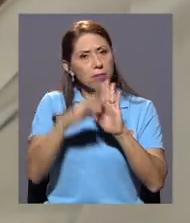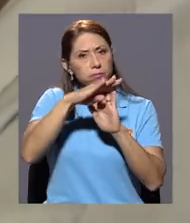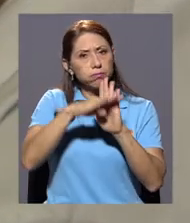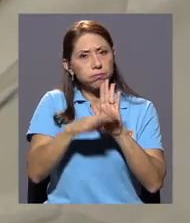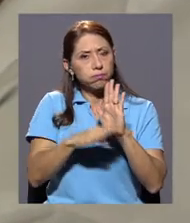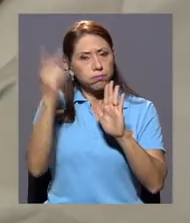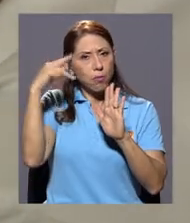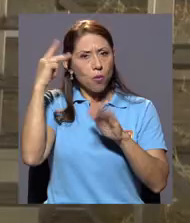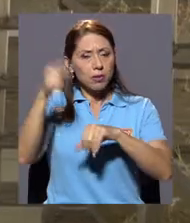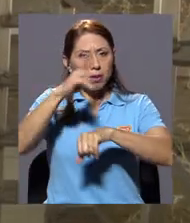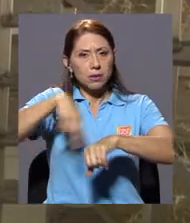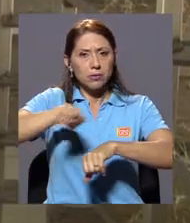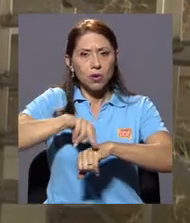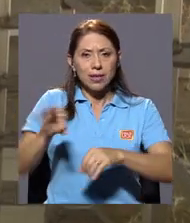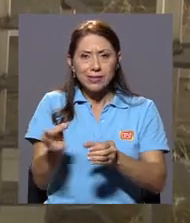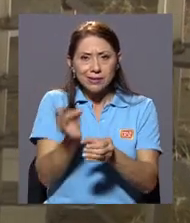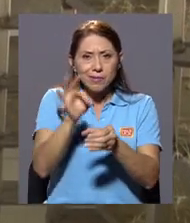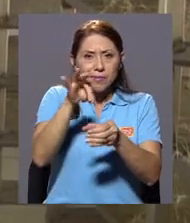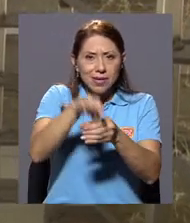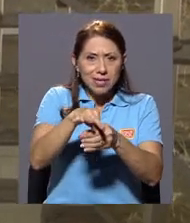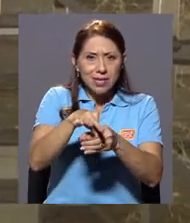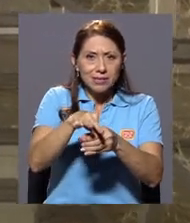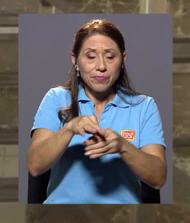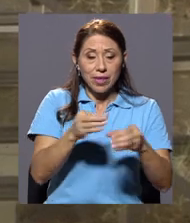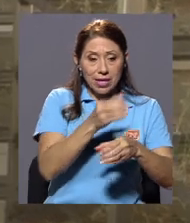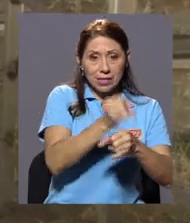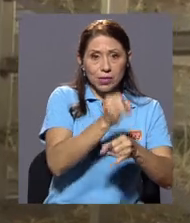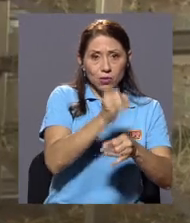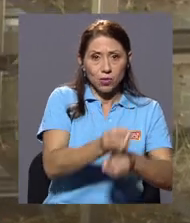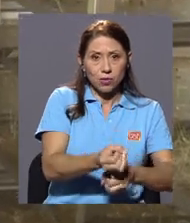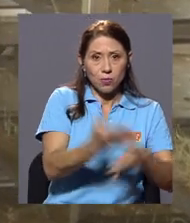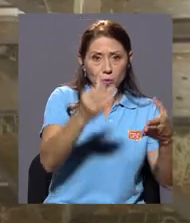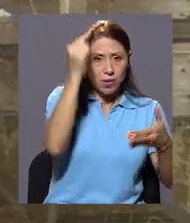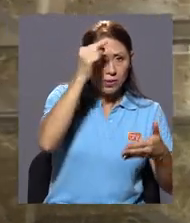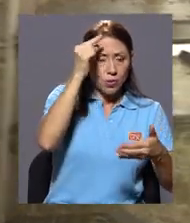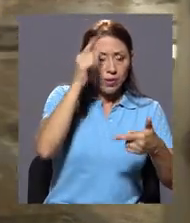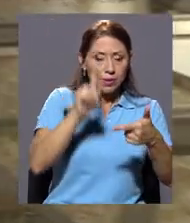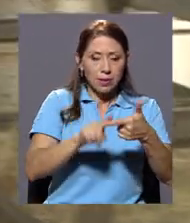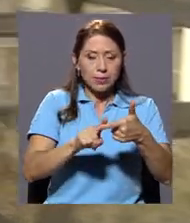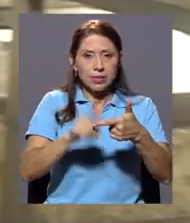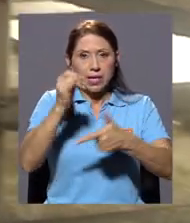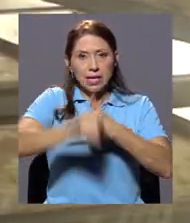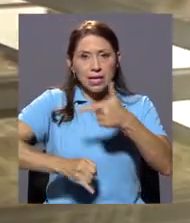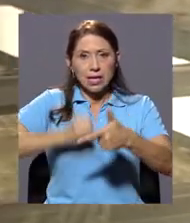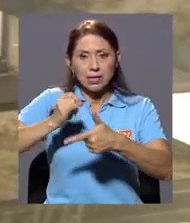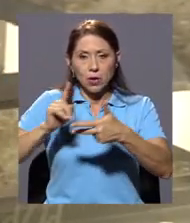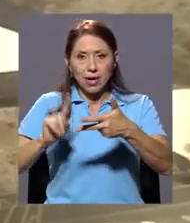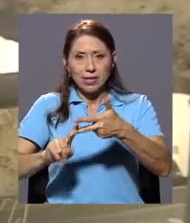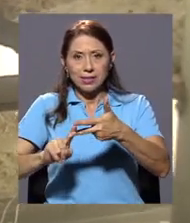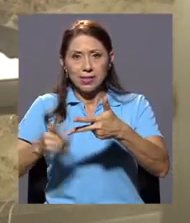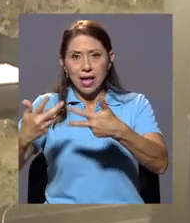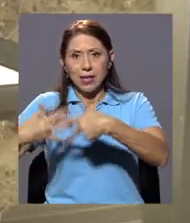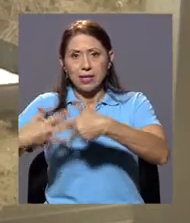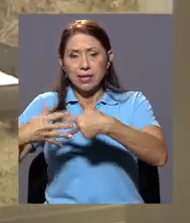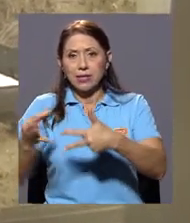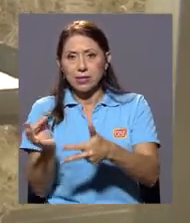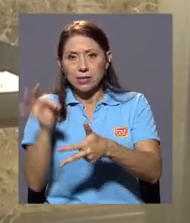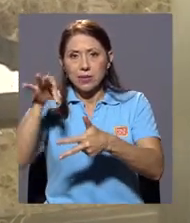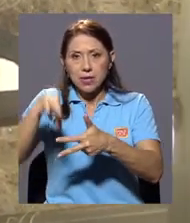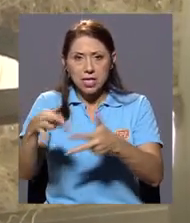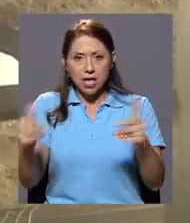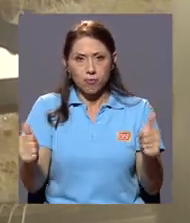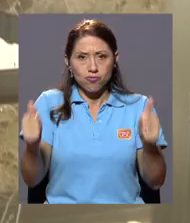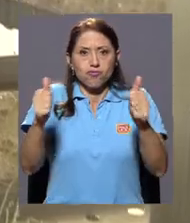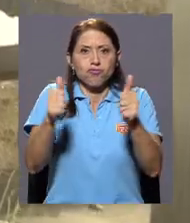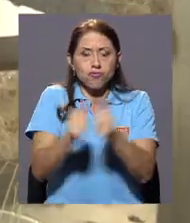semillas, como resultado de la acción conjunta de entes gubernamentales, organismos internacionales y el sector semillerista